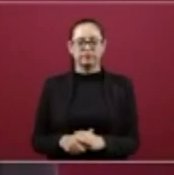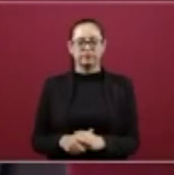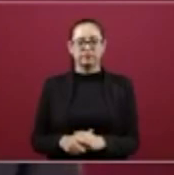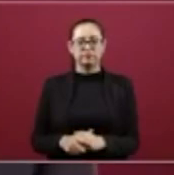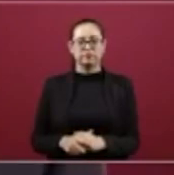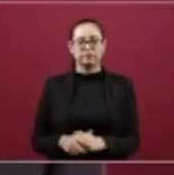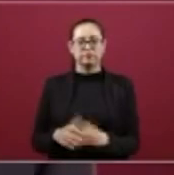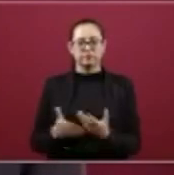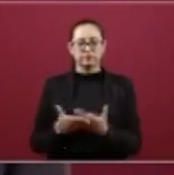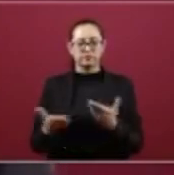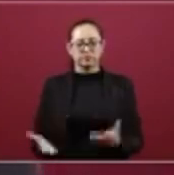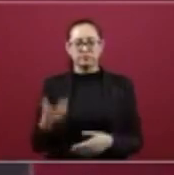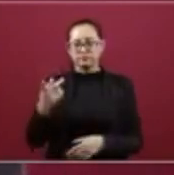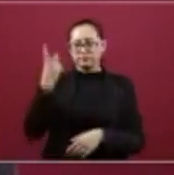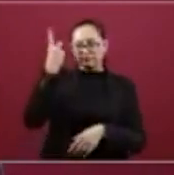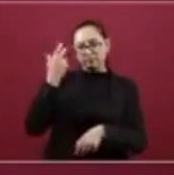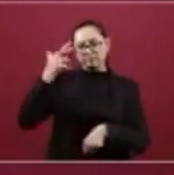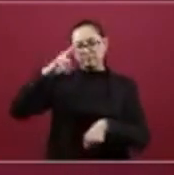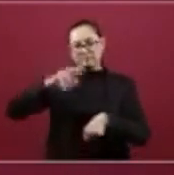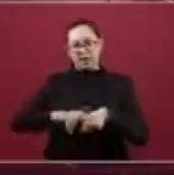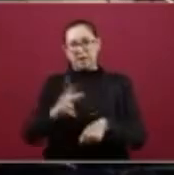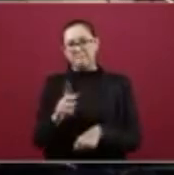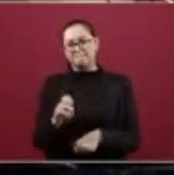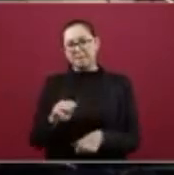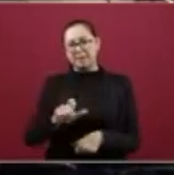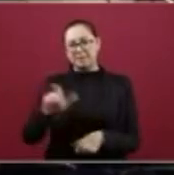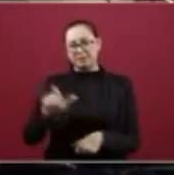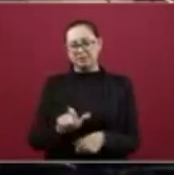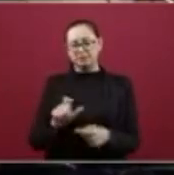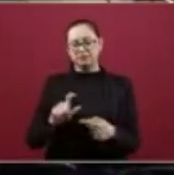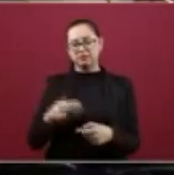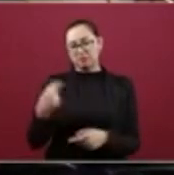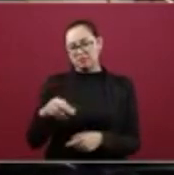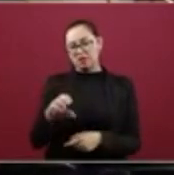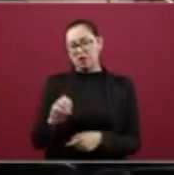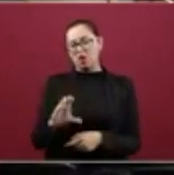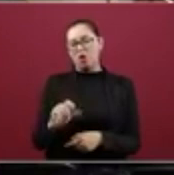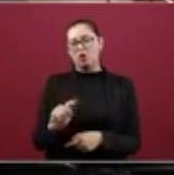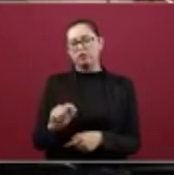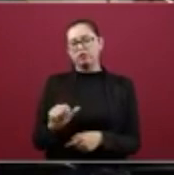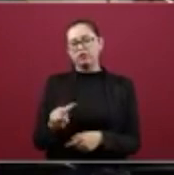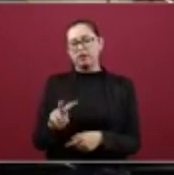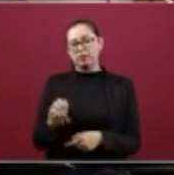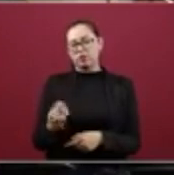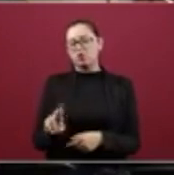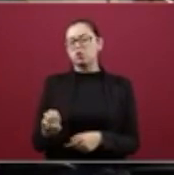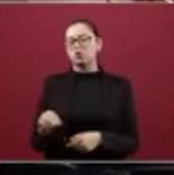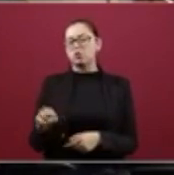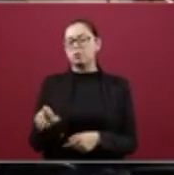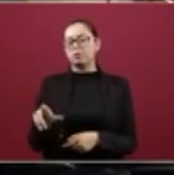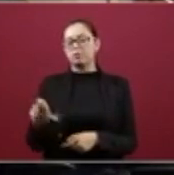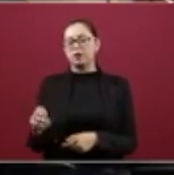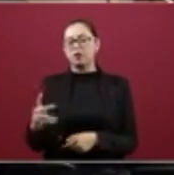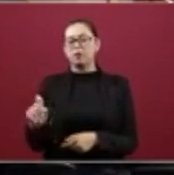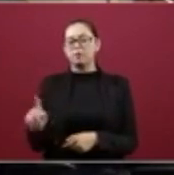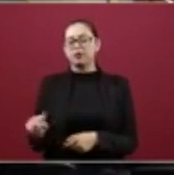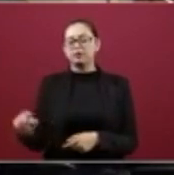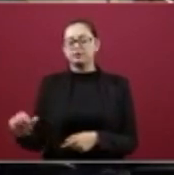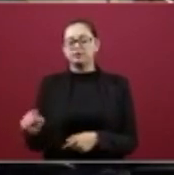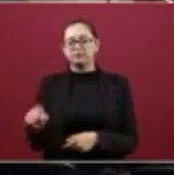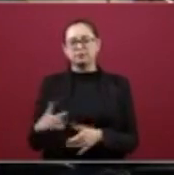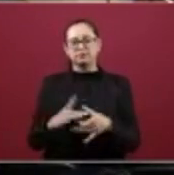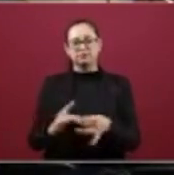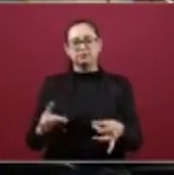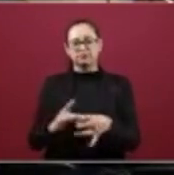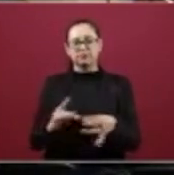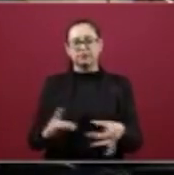Octavio Romero Oropesa, va a explicarles en qué consiste el plan